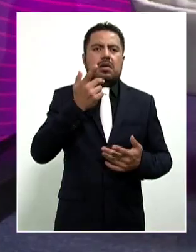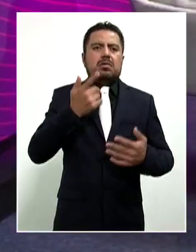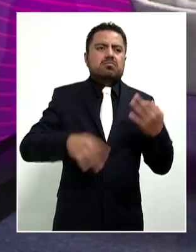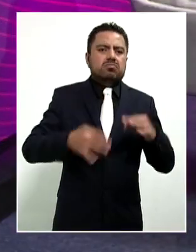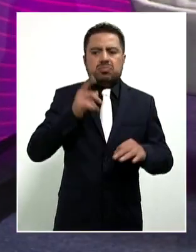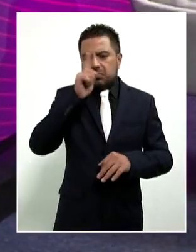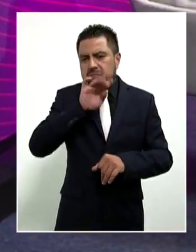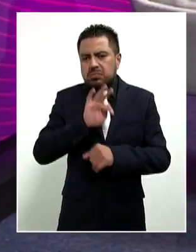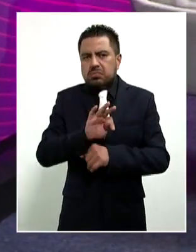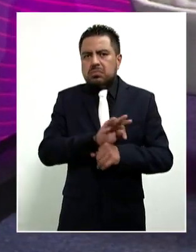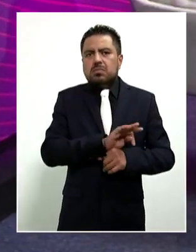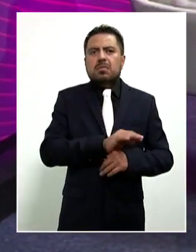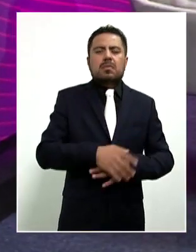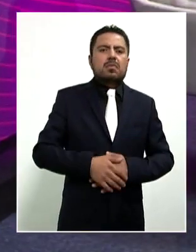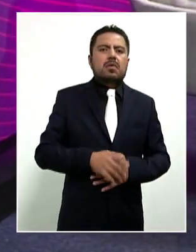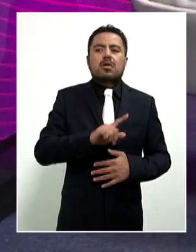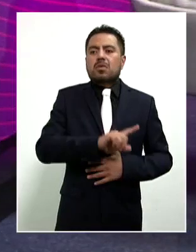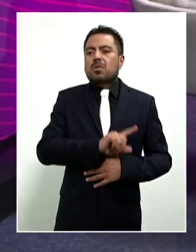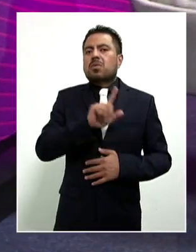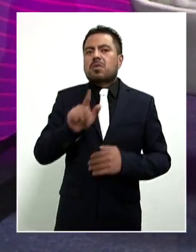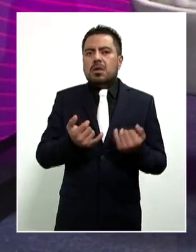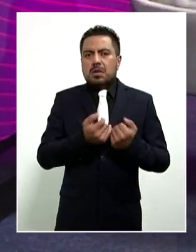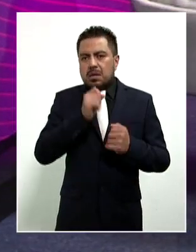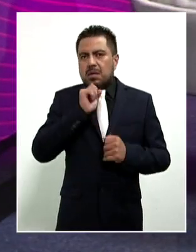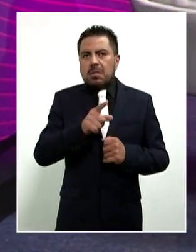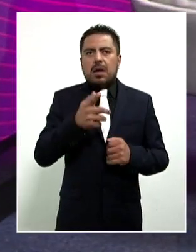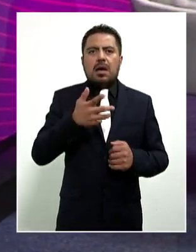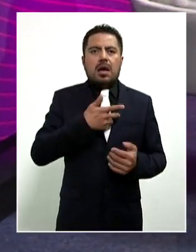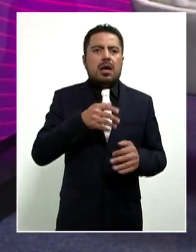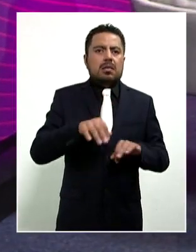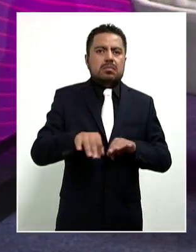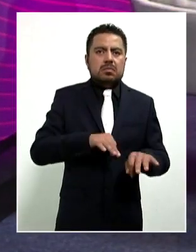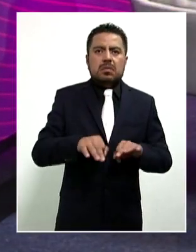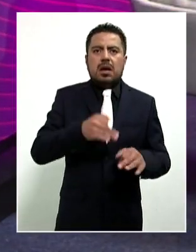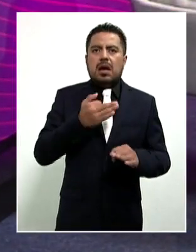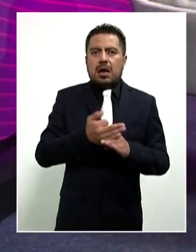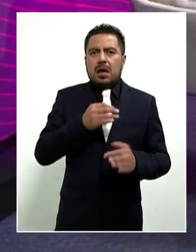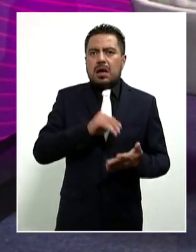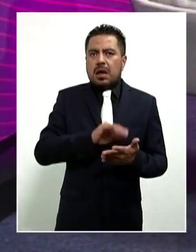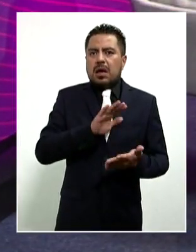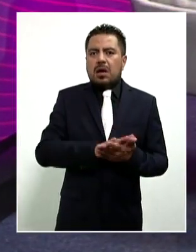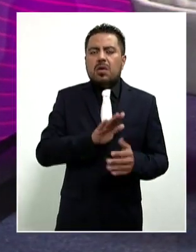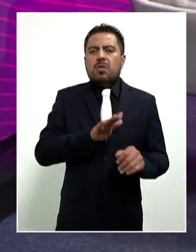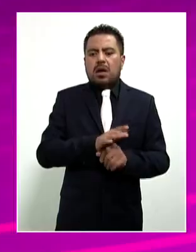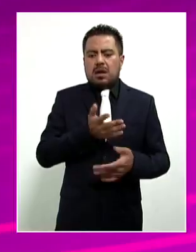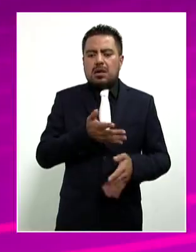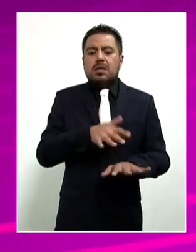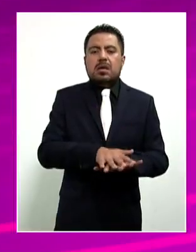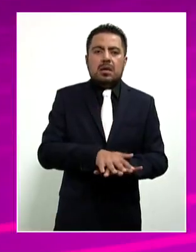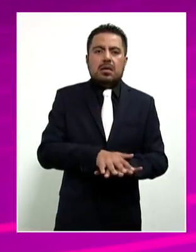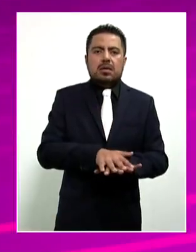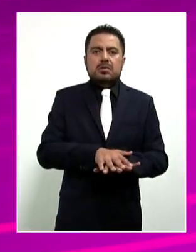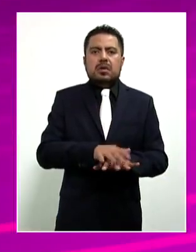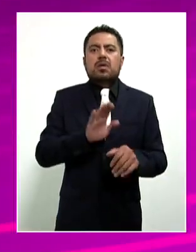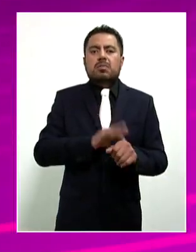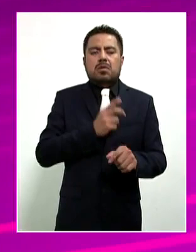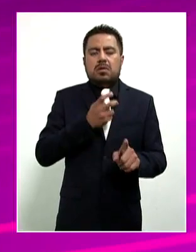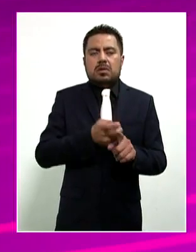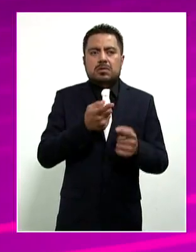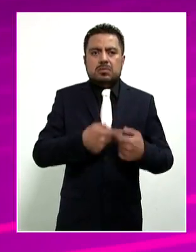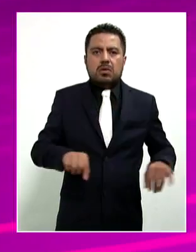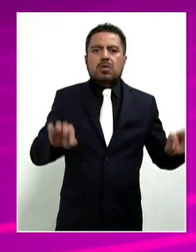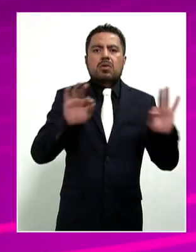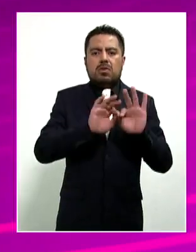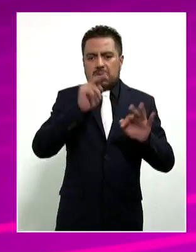jurídica. Y luego también estamos trabajando para la integración, porque eso es muy